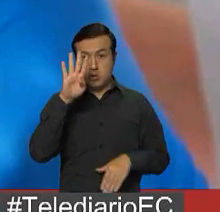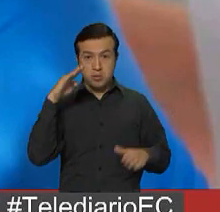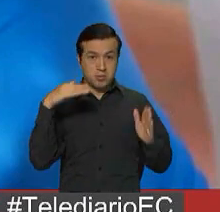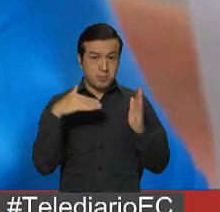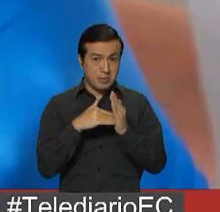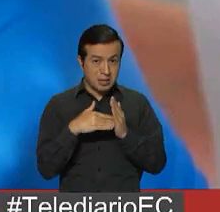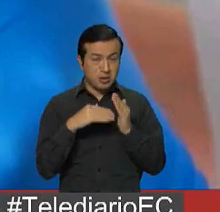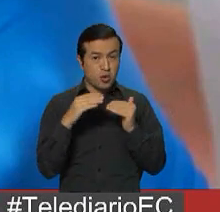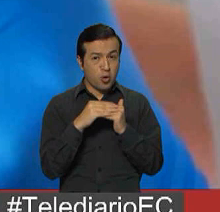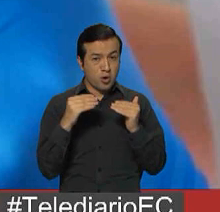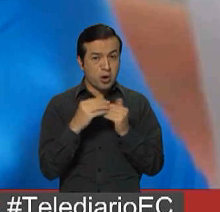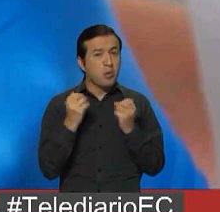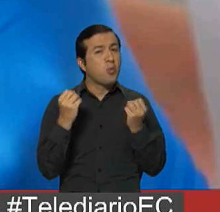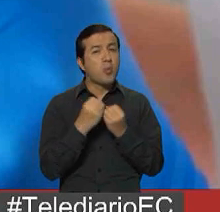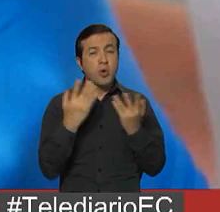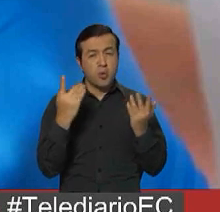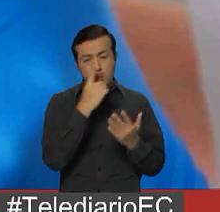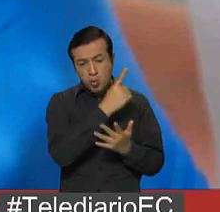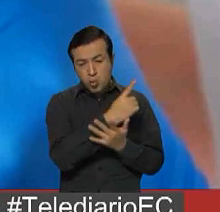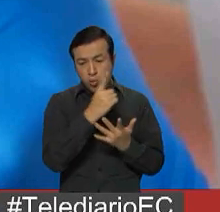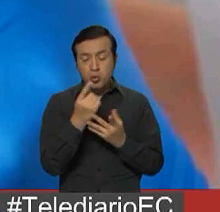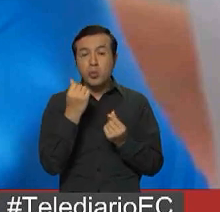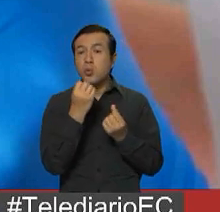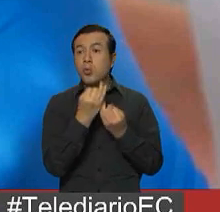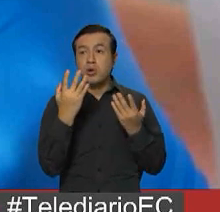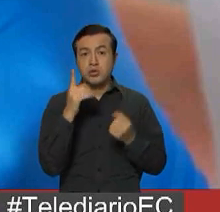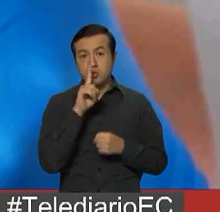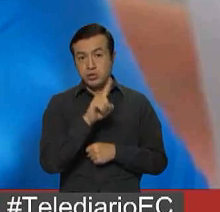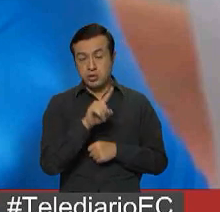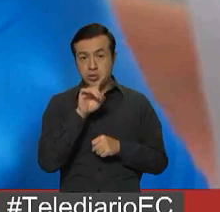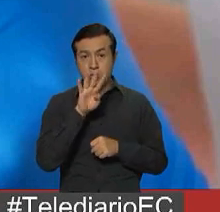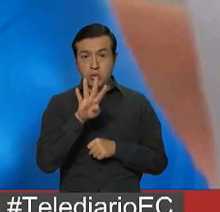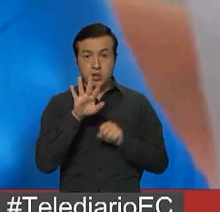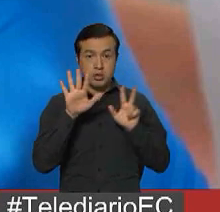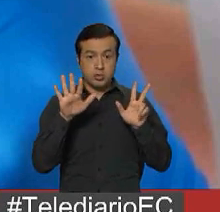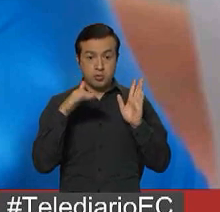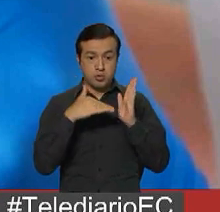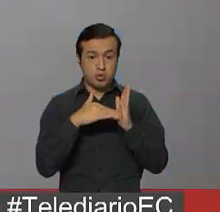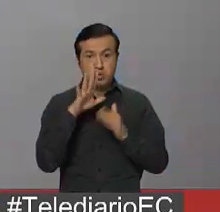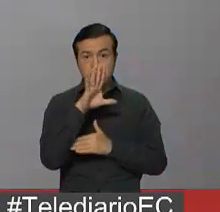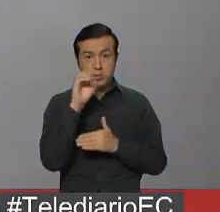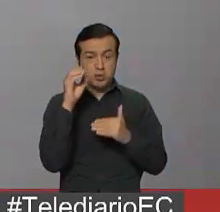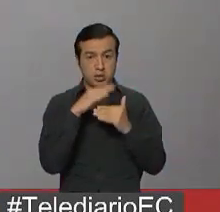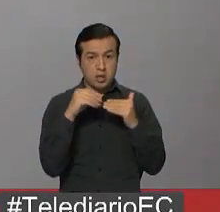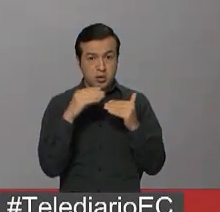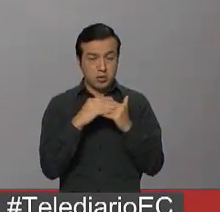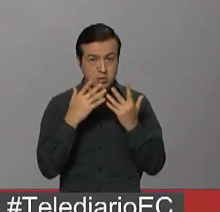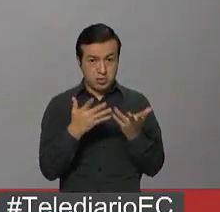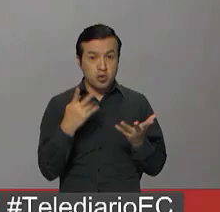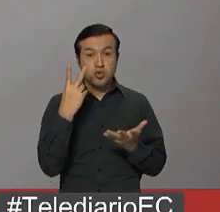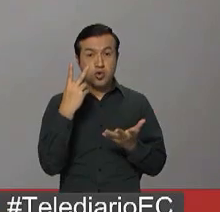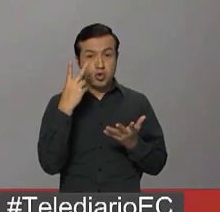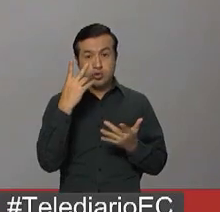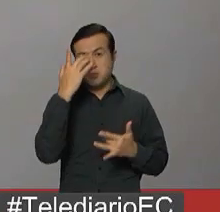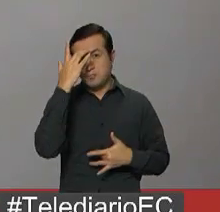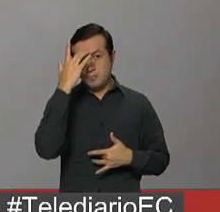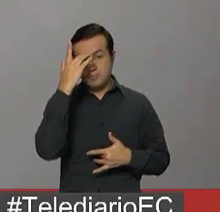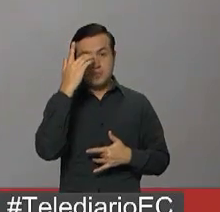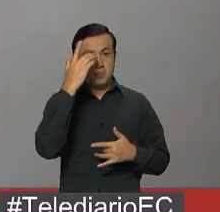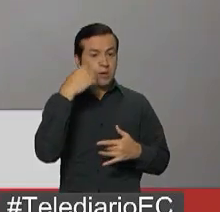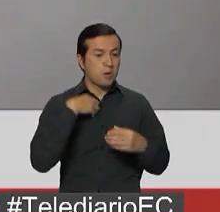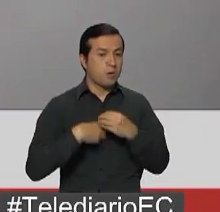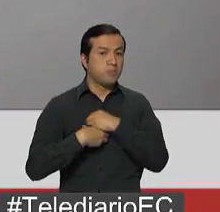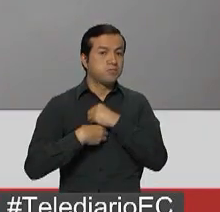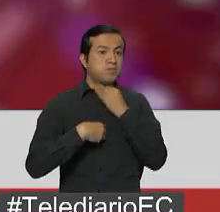dólares es decir cada una costó 148 puntos 50 dólares tenemos dos pandemias no solamente la del cobi